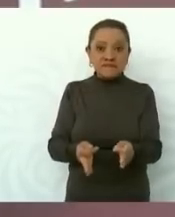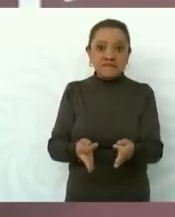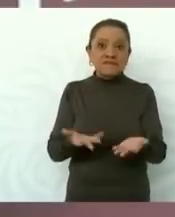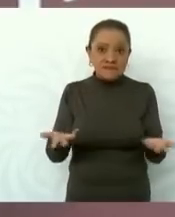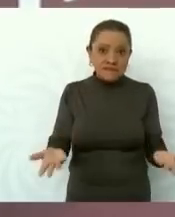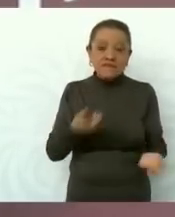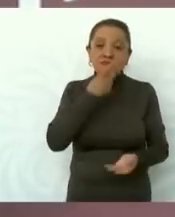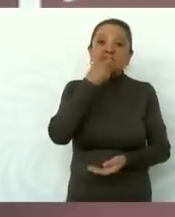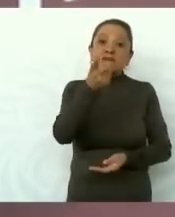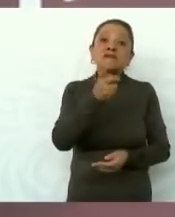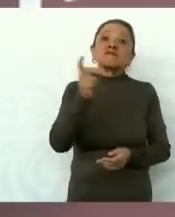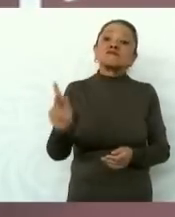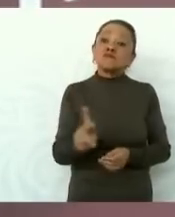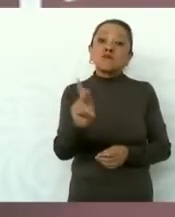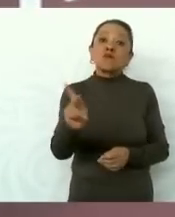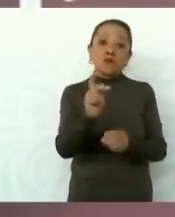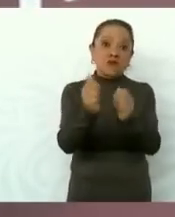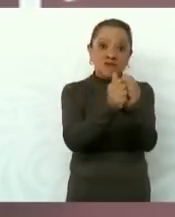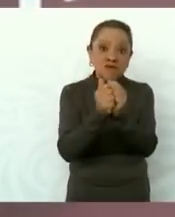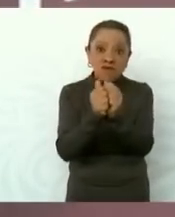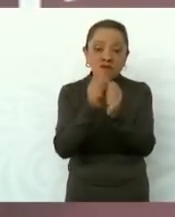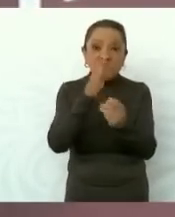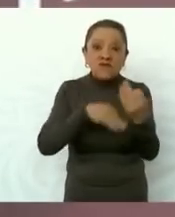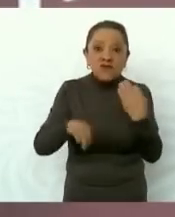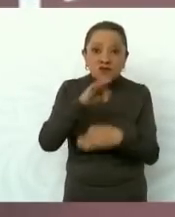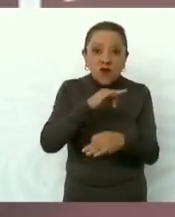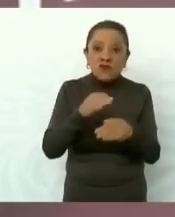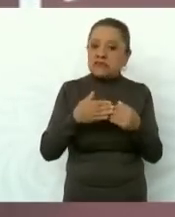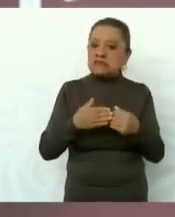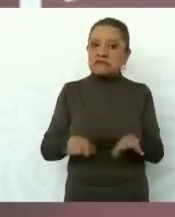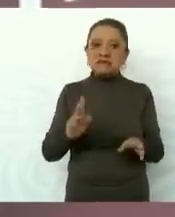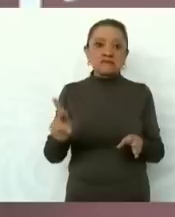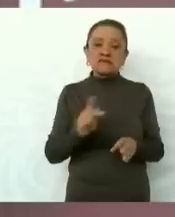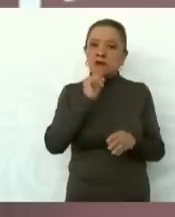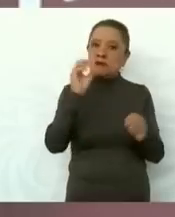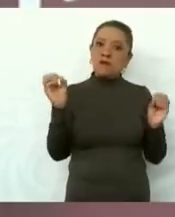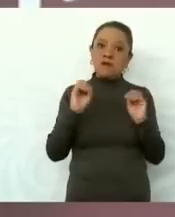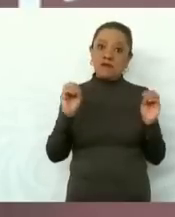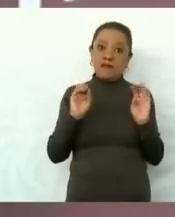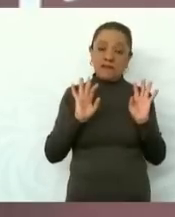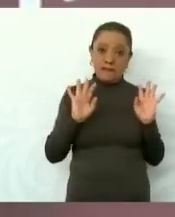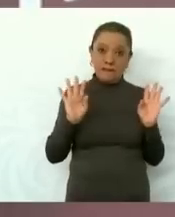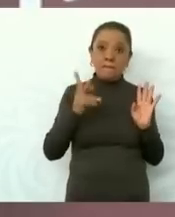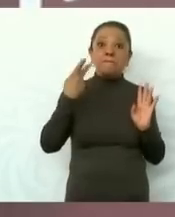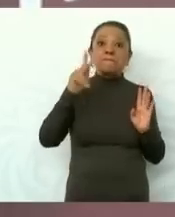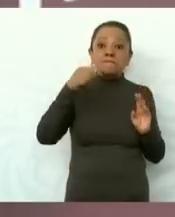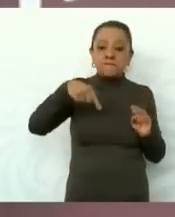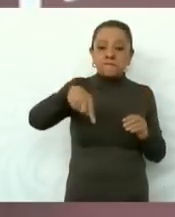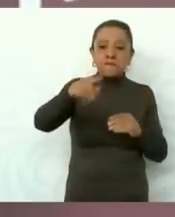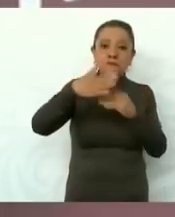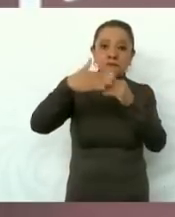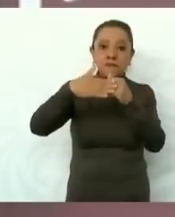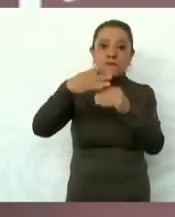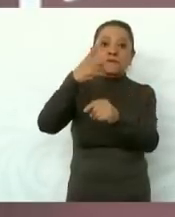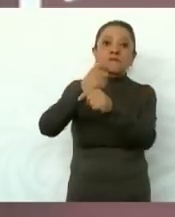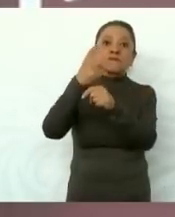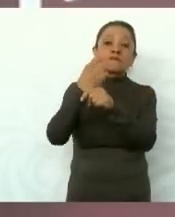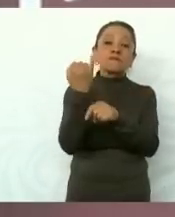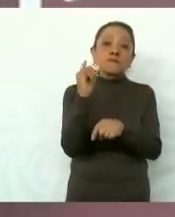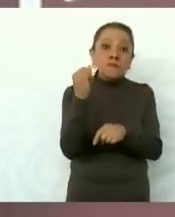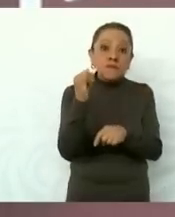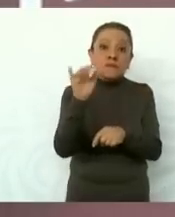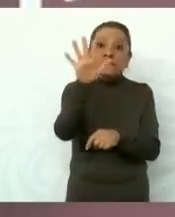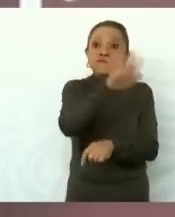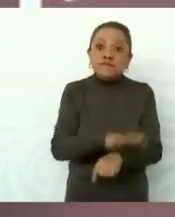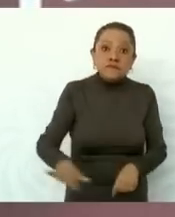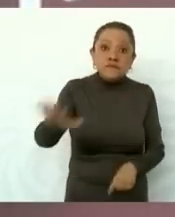el pueblo nada. Y el 1 de junio de este año, todas y todos ustedes y todo el pueblo de México,